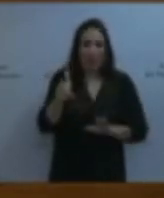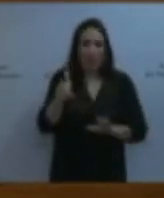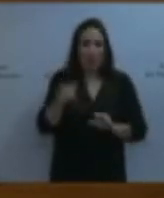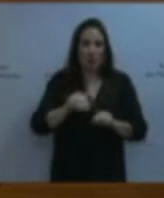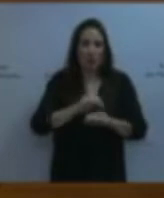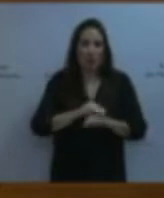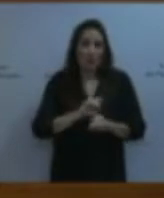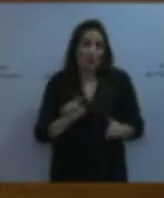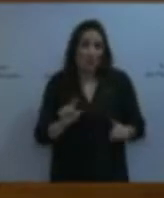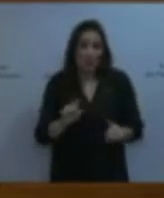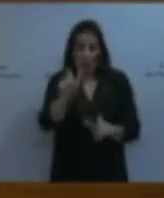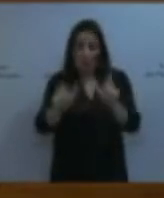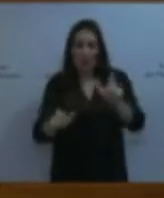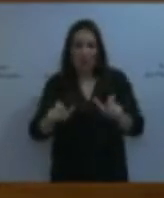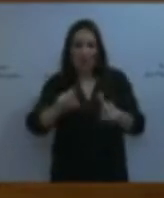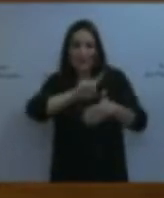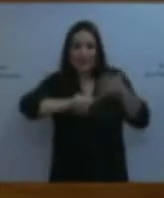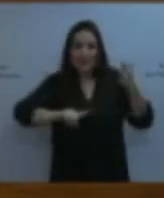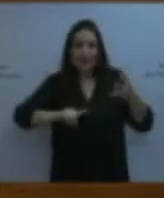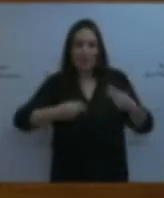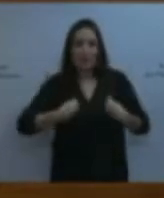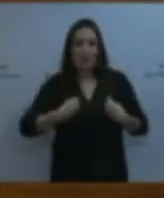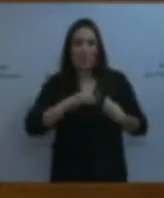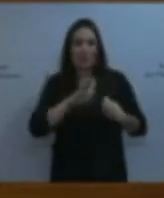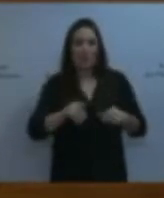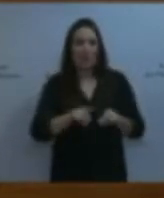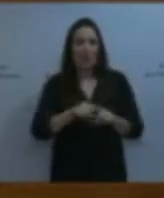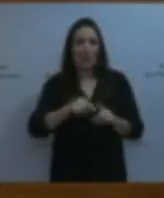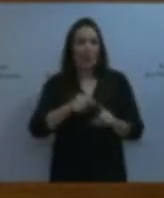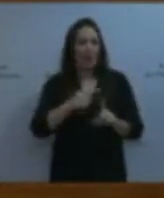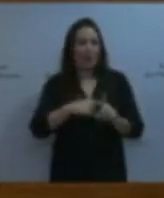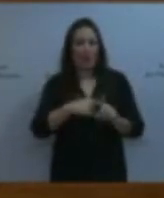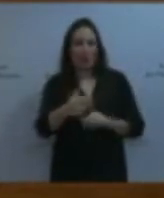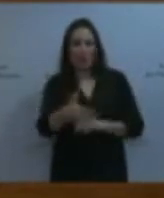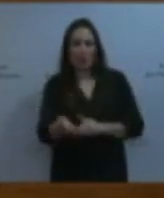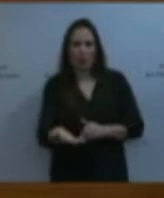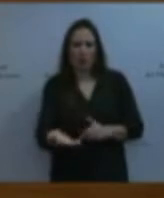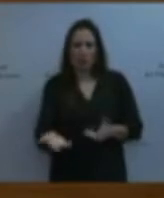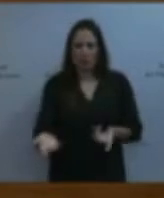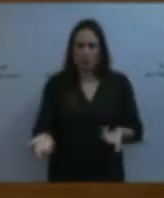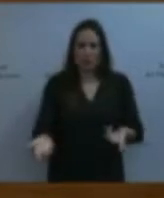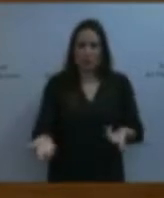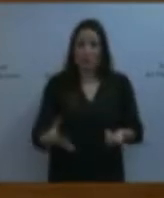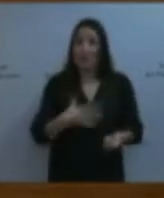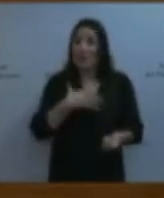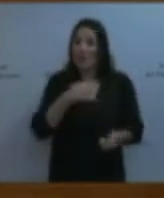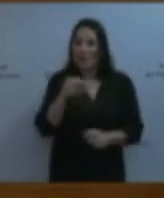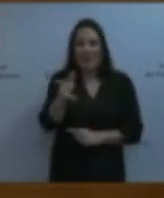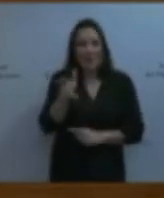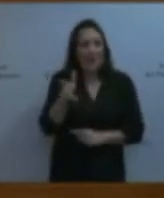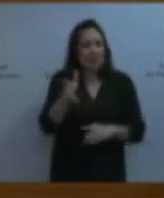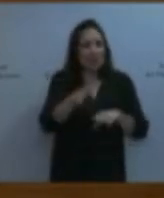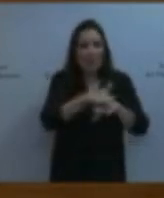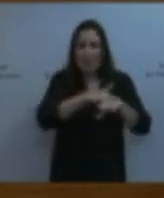¿Son inquilinas de segunda clase?, se preguntan. Fíjense que puede que sea el derecho fundamental que